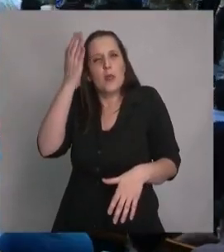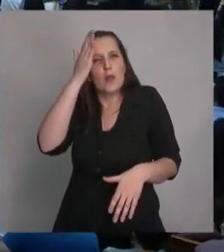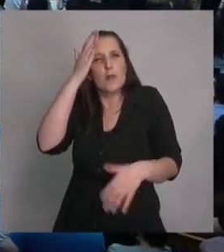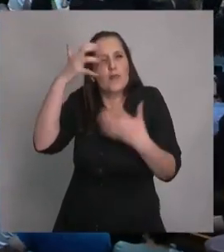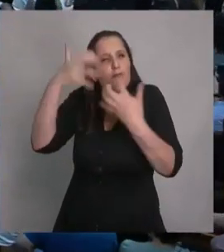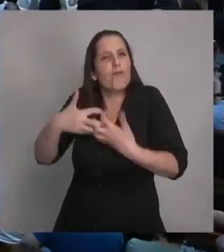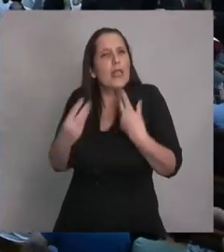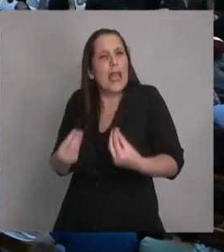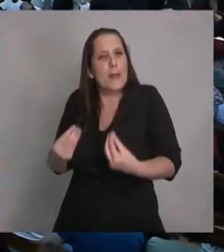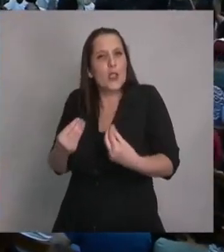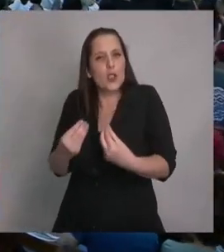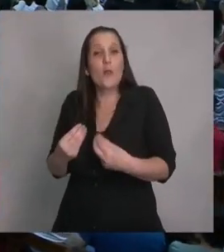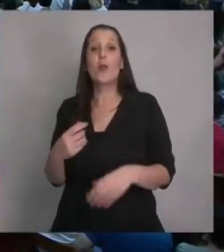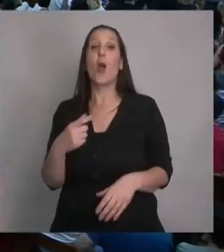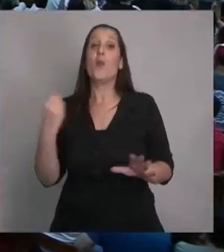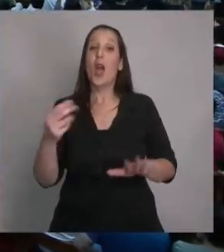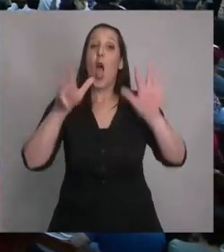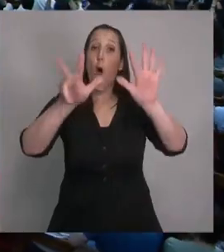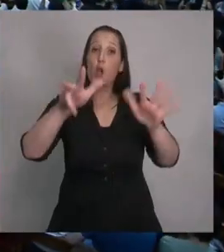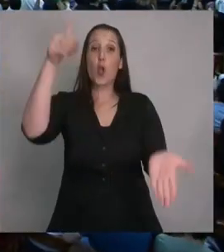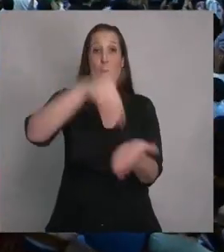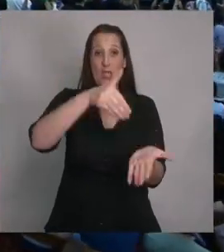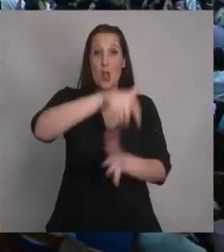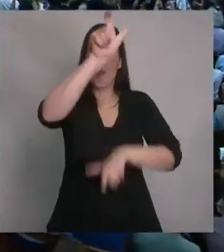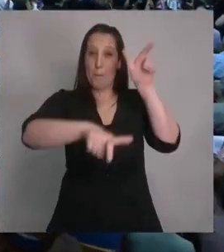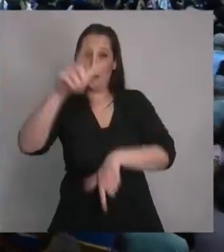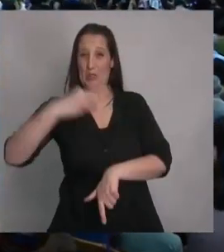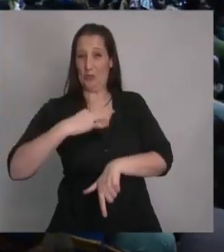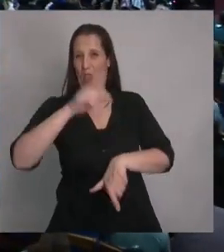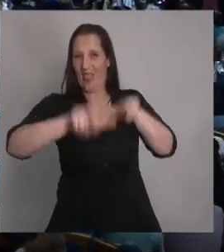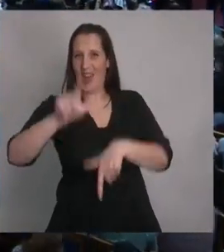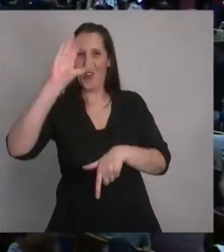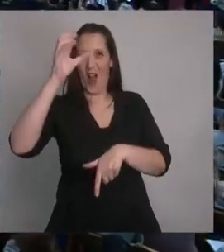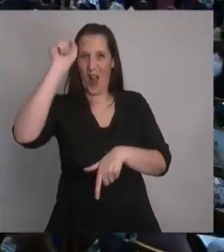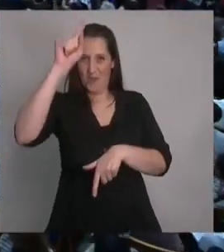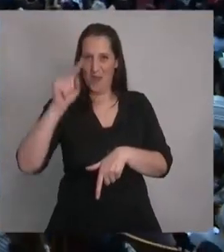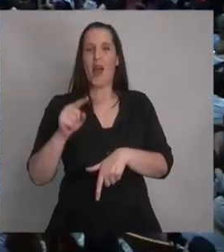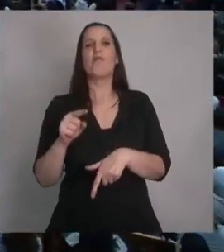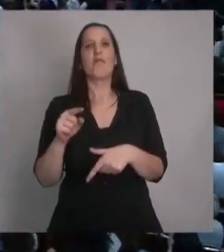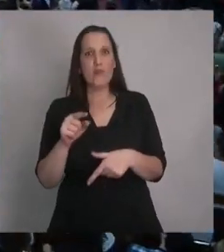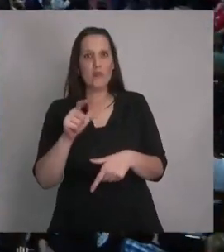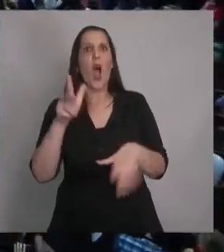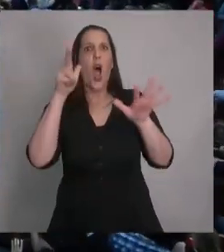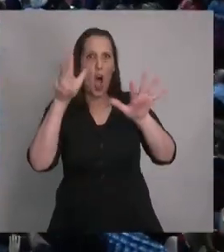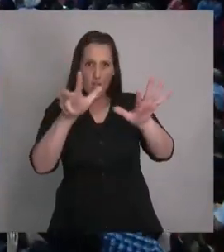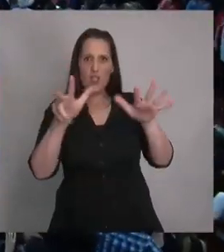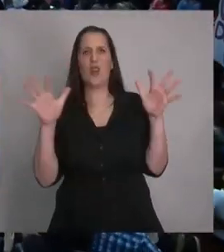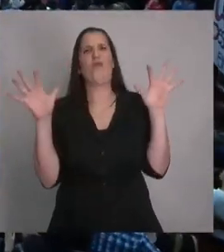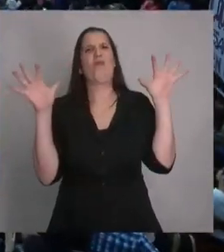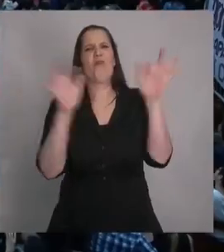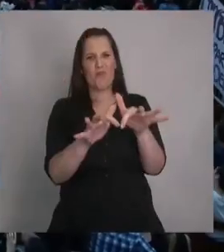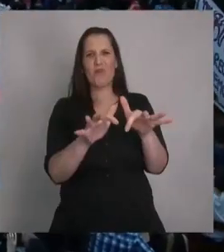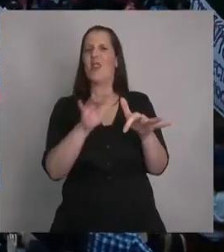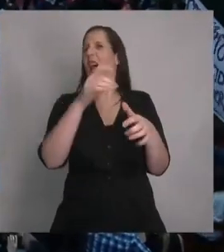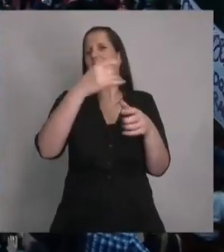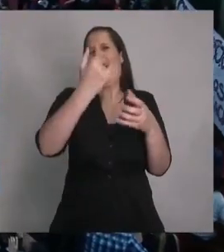que permitió que ocho millones de ciudadanos y ciudadanas colombianas se aglutinaran en toda su